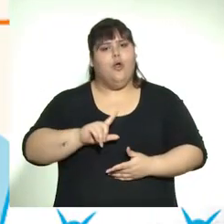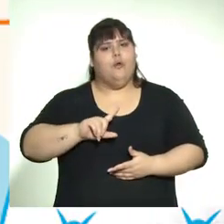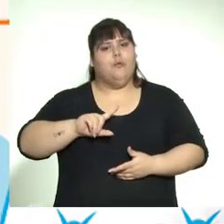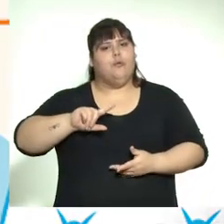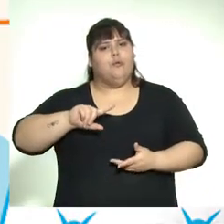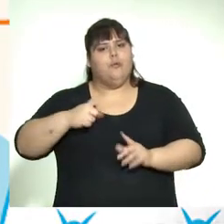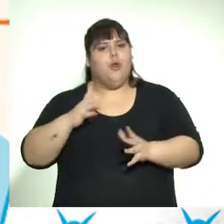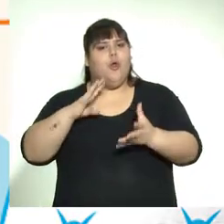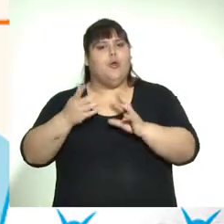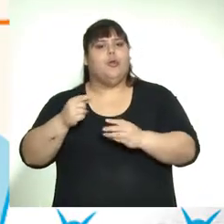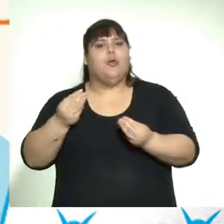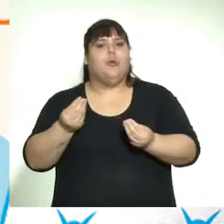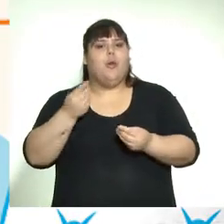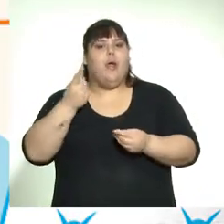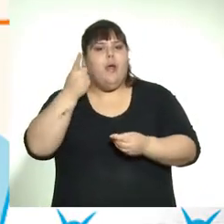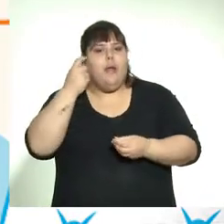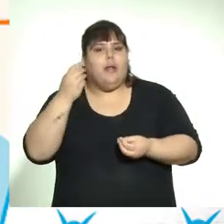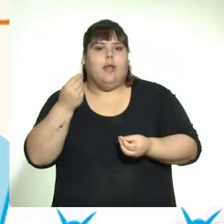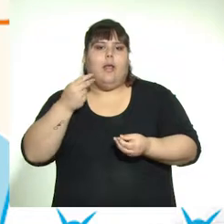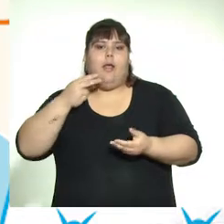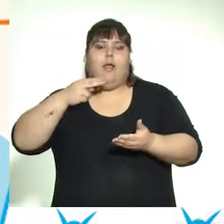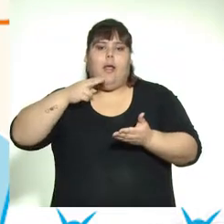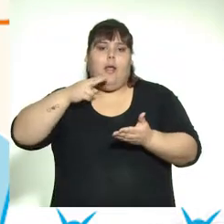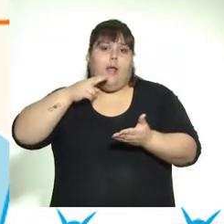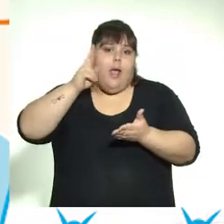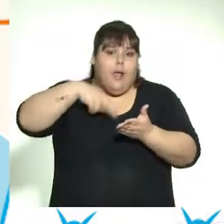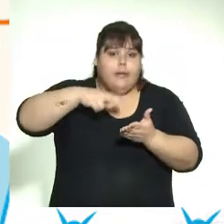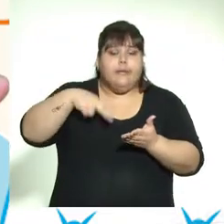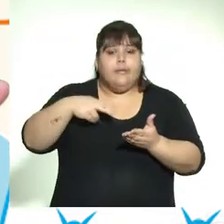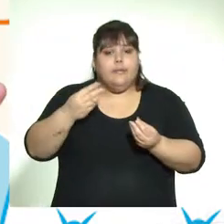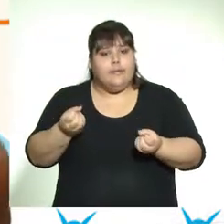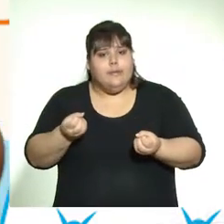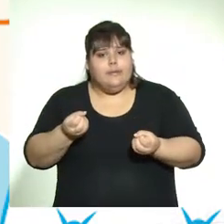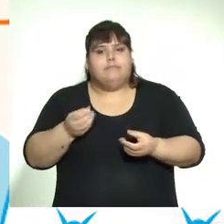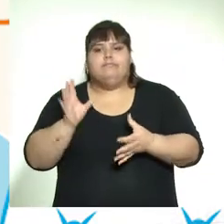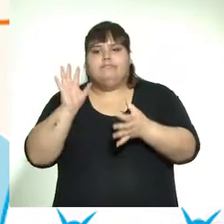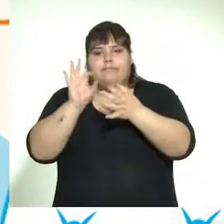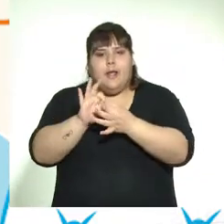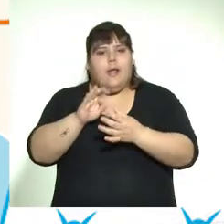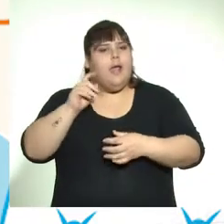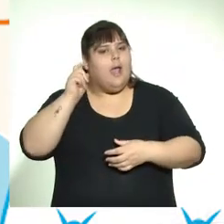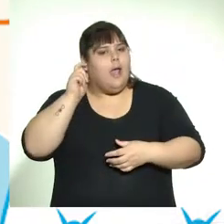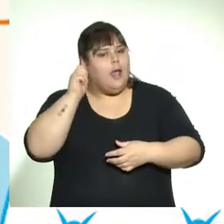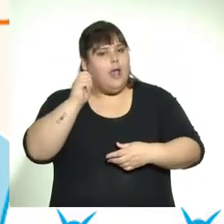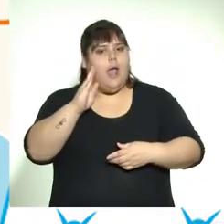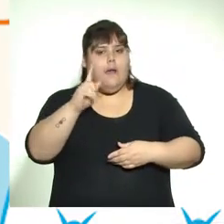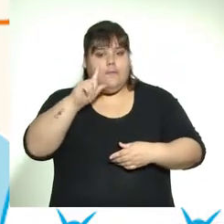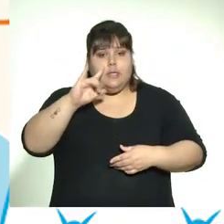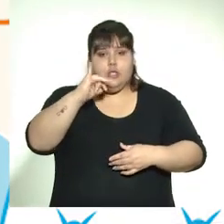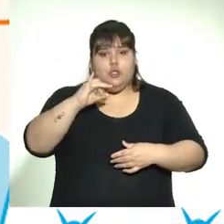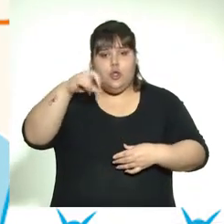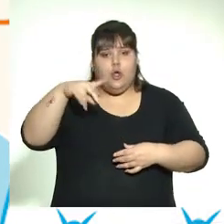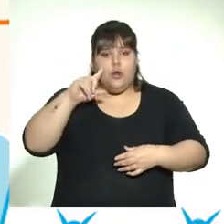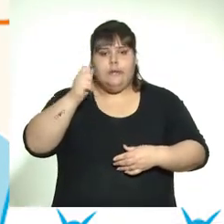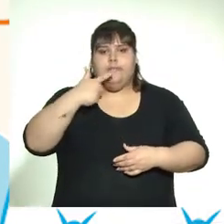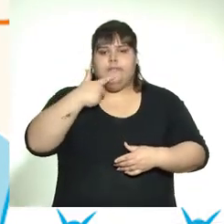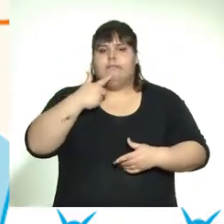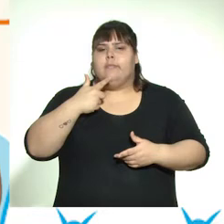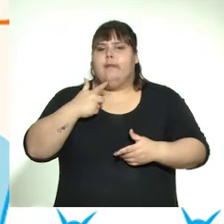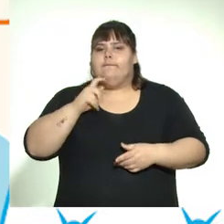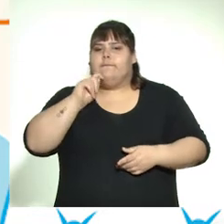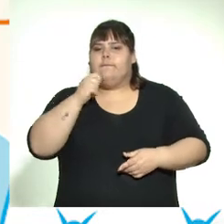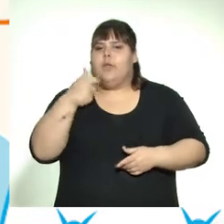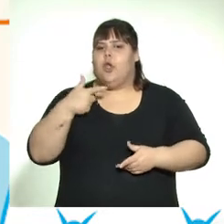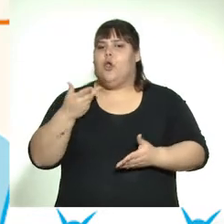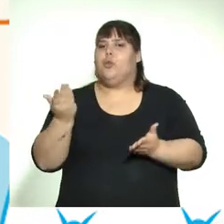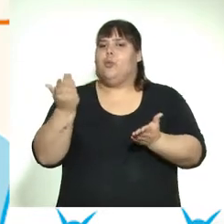Y otra forma de aprender es a través del arte. Sí, de la mano de Gaby Sonis vamos a disfrutar de